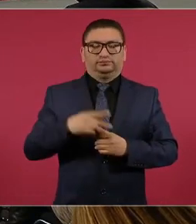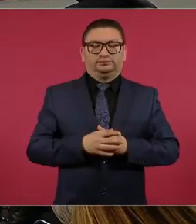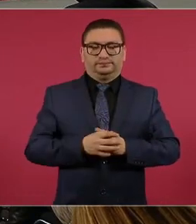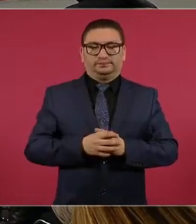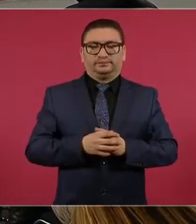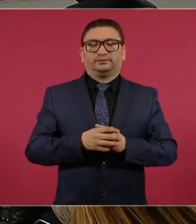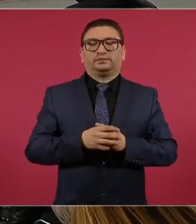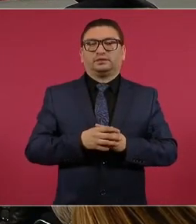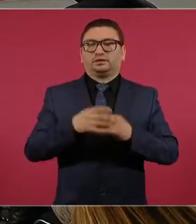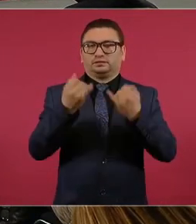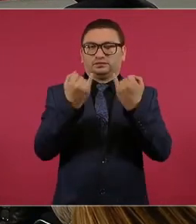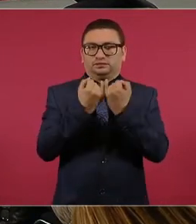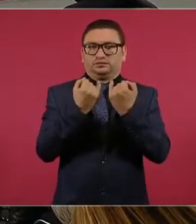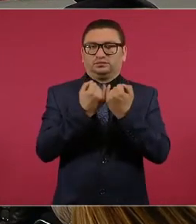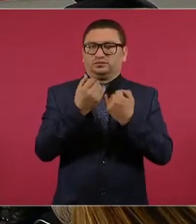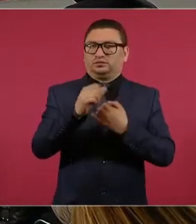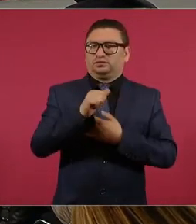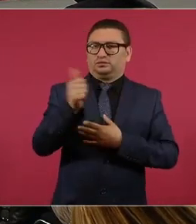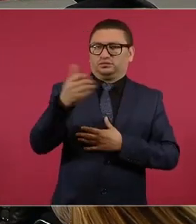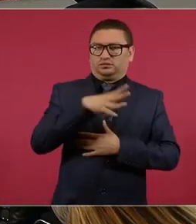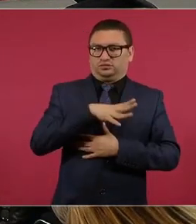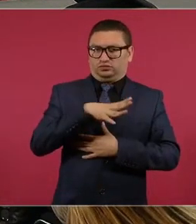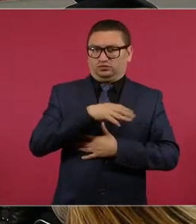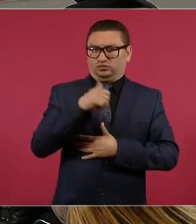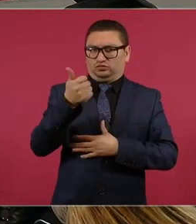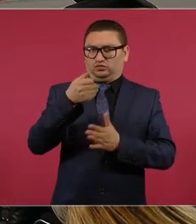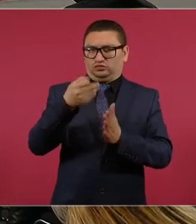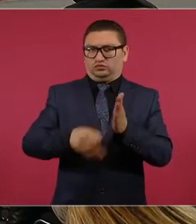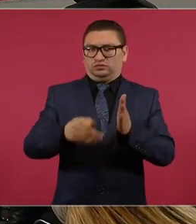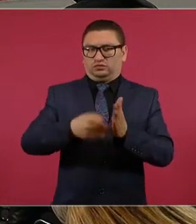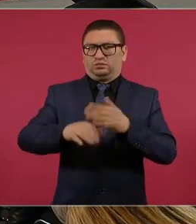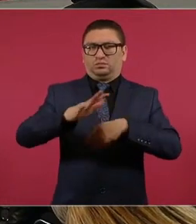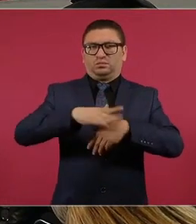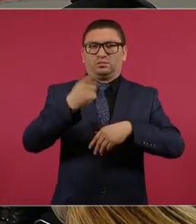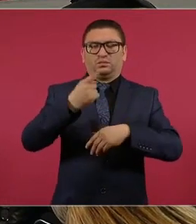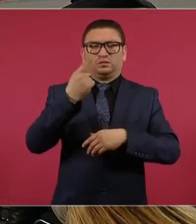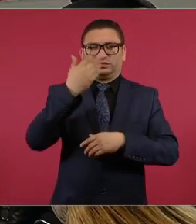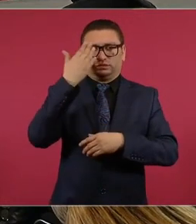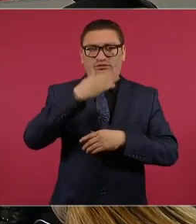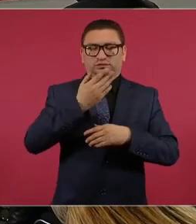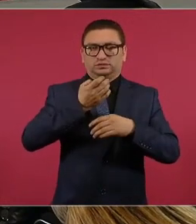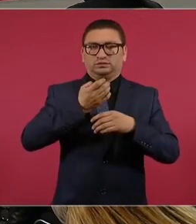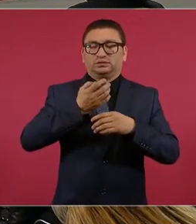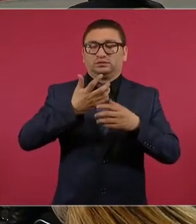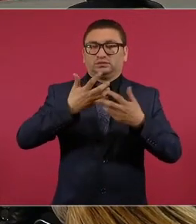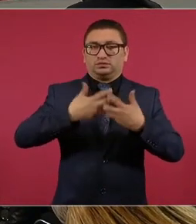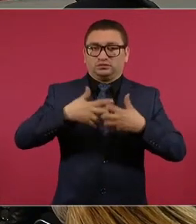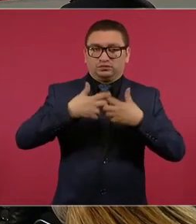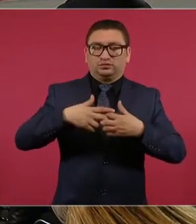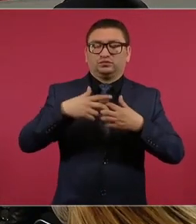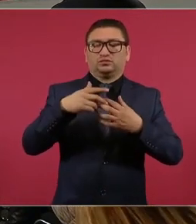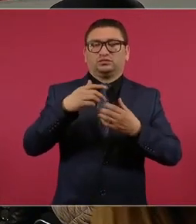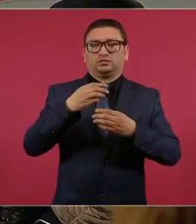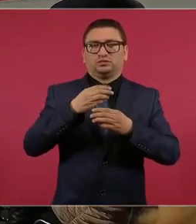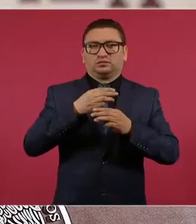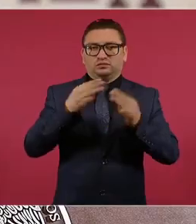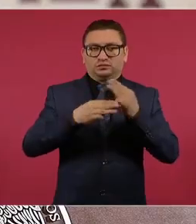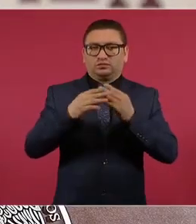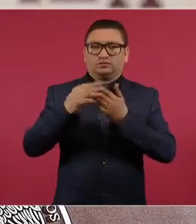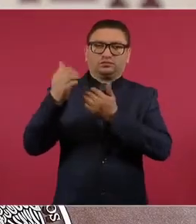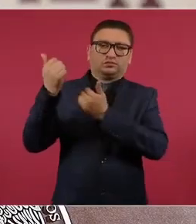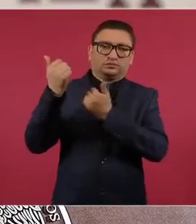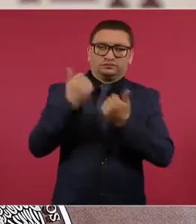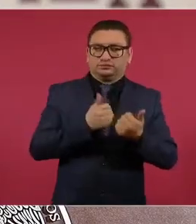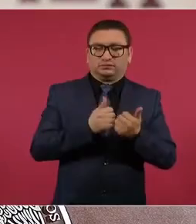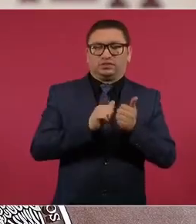Tenemos también alguno otro pendiente porque el equipo se se rezó en